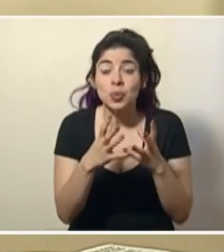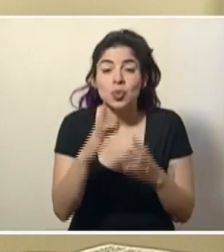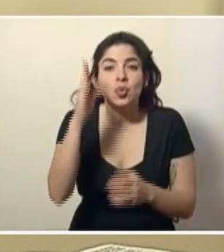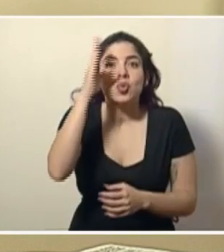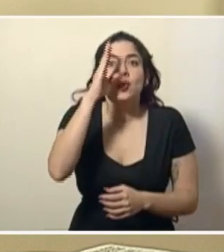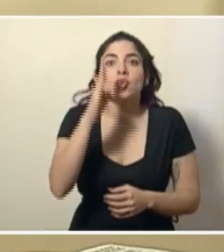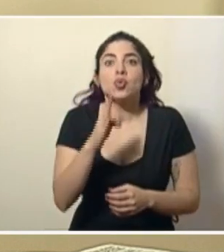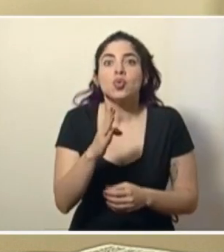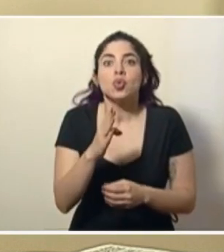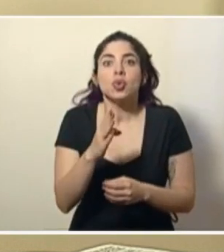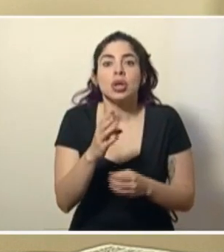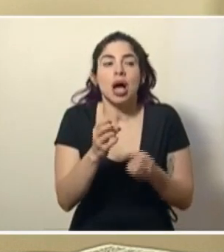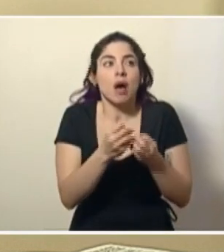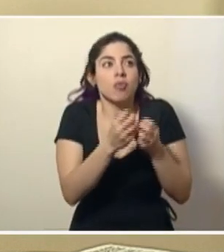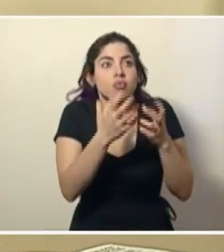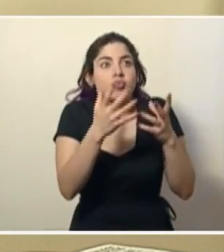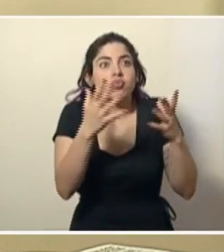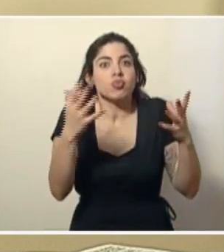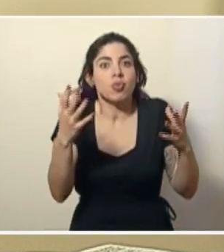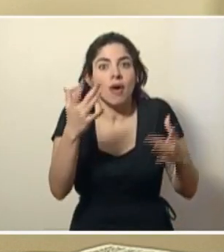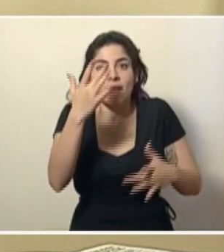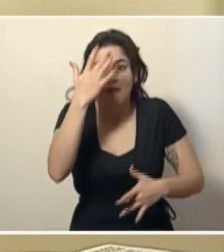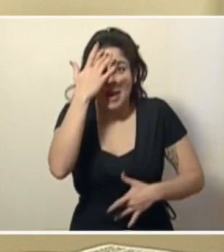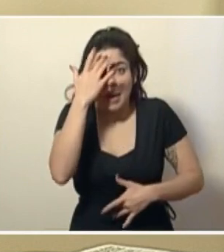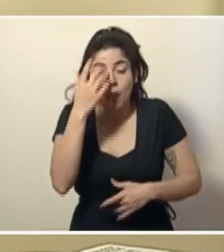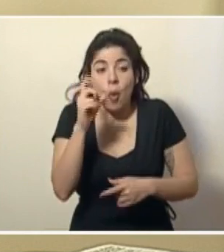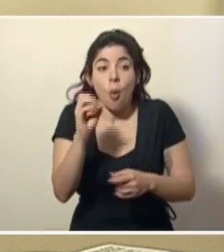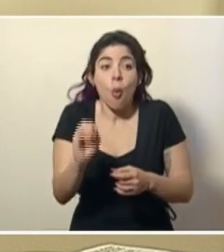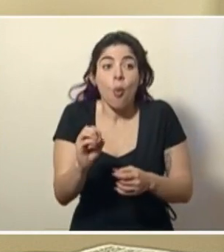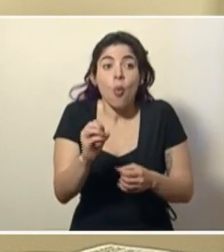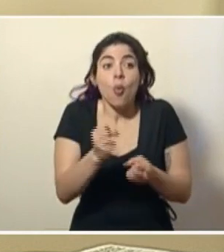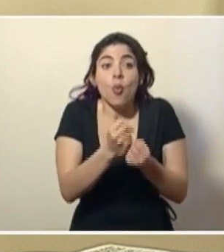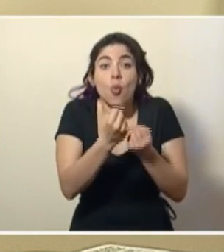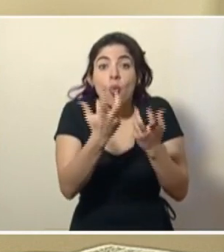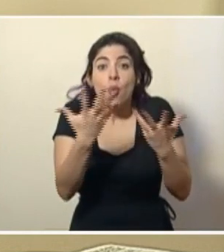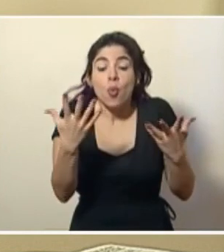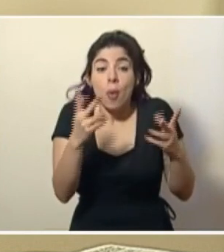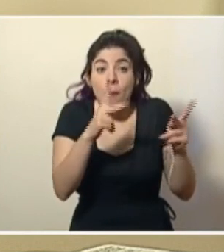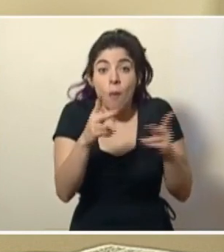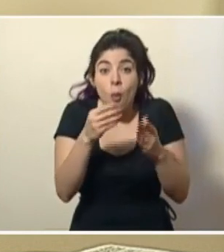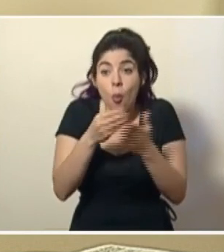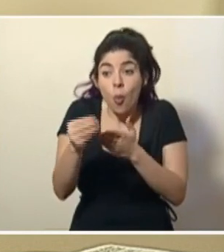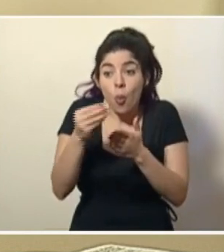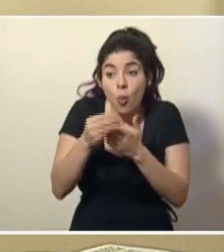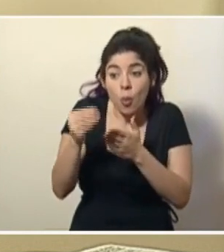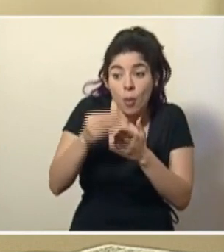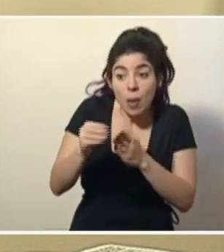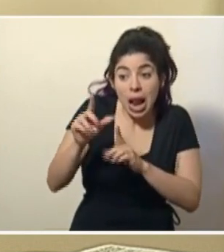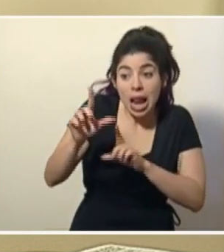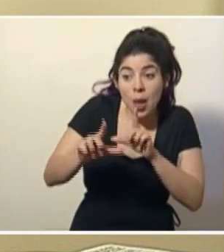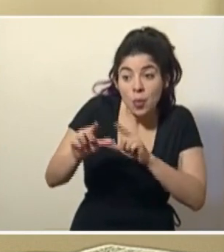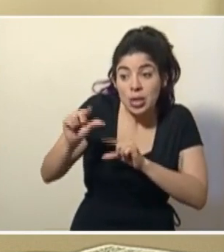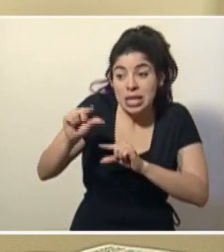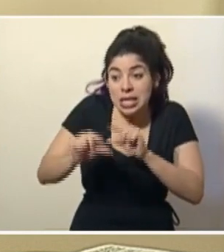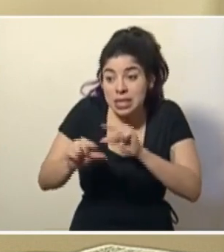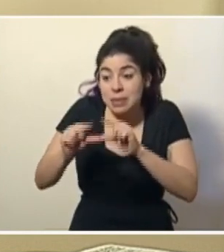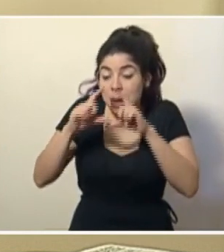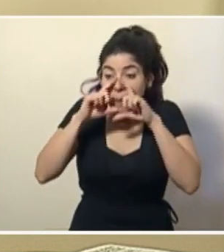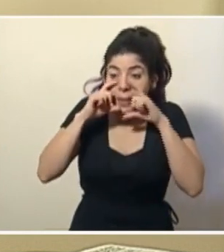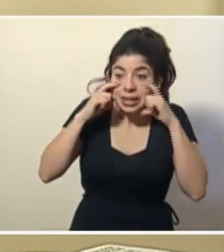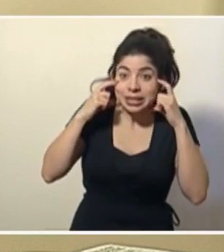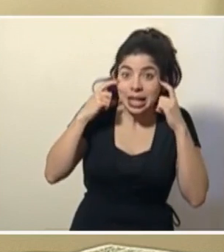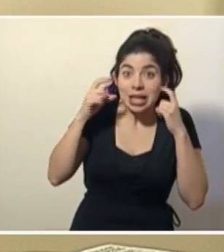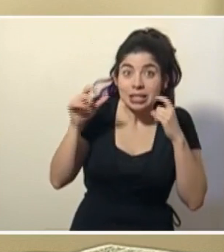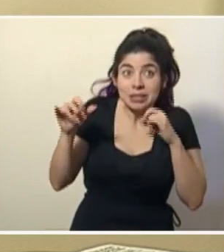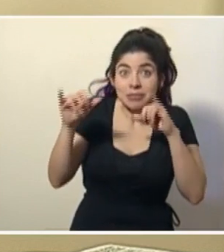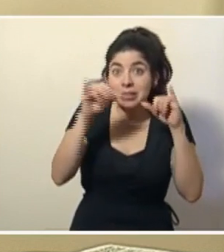nunca ha tenido tantos casos y nunca ha estado comprando tantos reactivos de pruebas, tantos kits, tantas mascarillas,